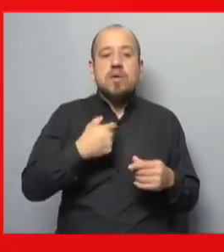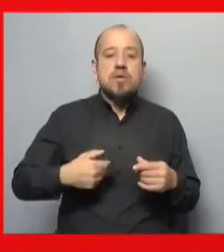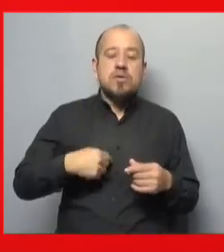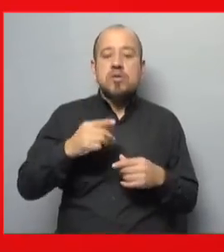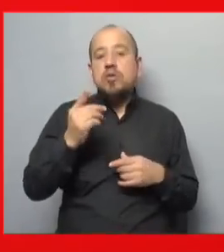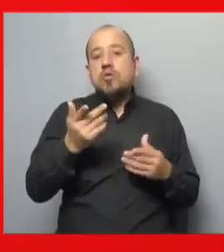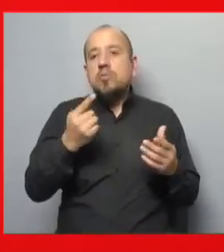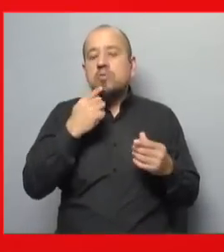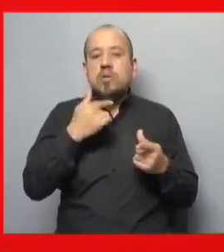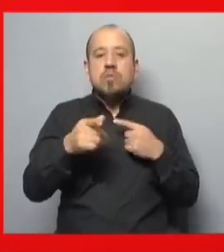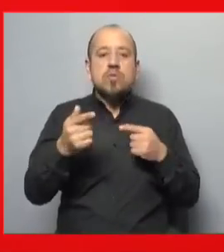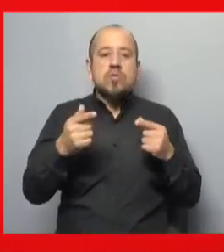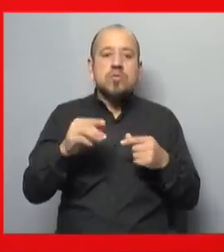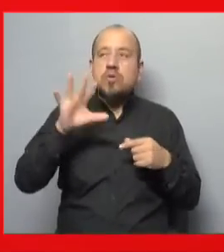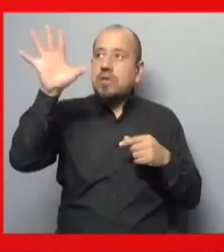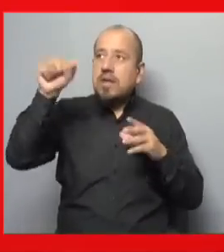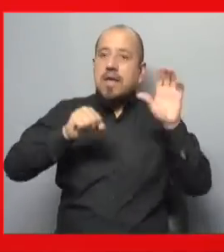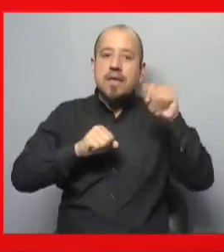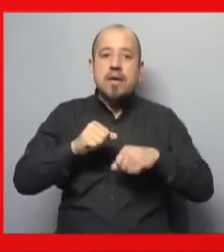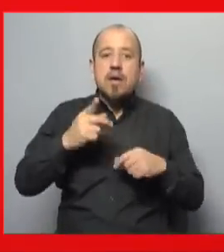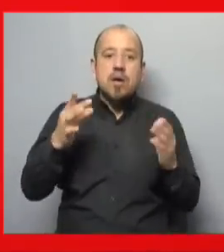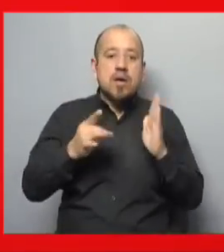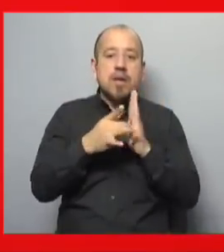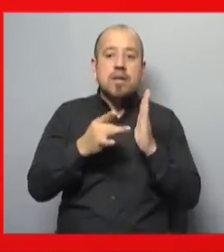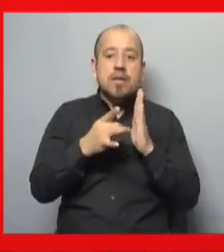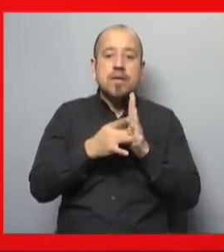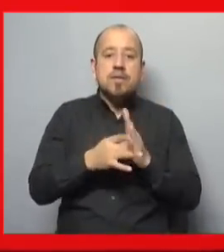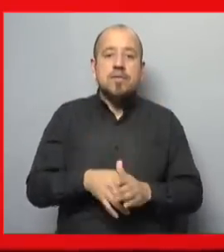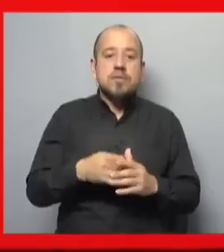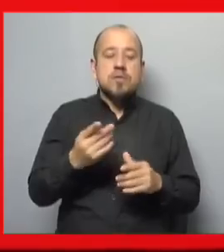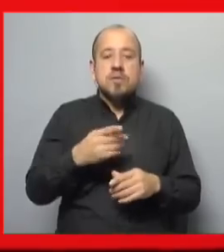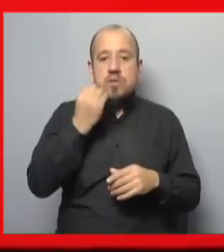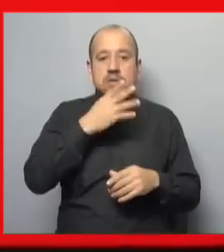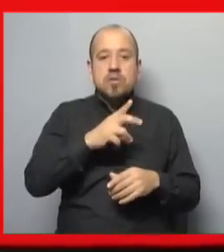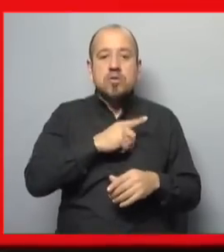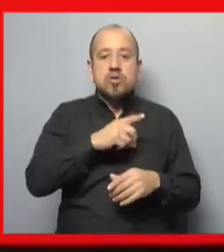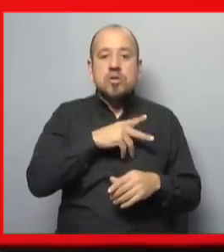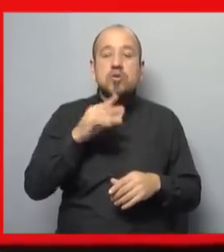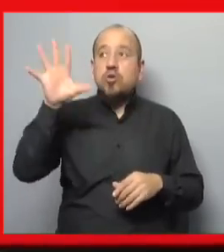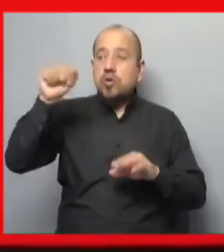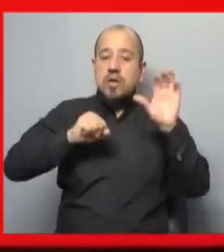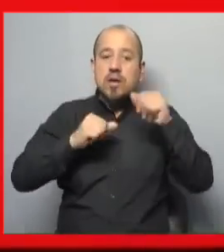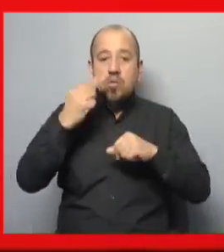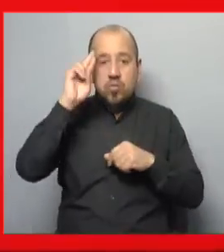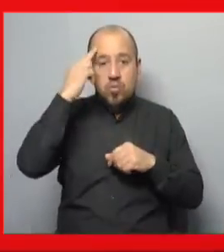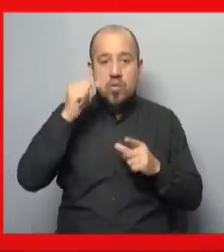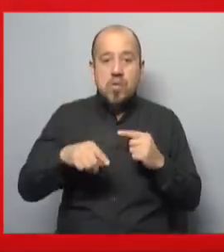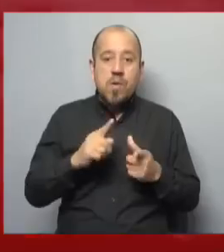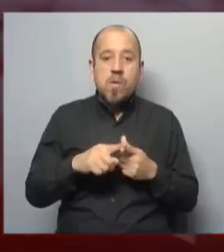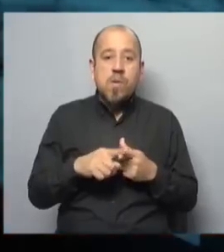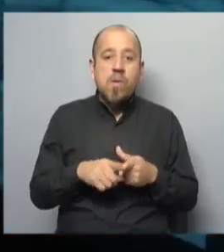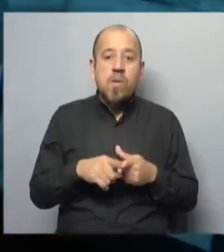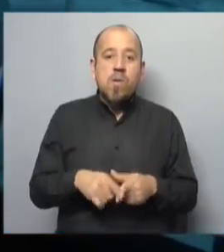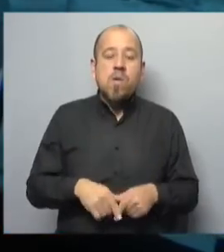que lo que se molar tour o vidal bajó en otra posición de chile el mejor gol chileno venía jugar a uruguay si tenían al lado suplentes